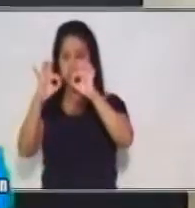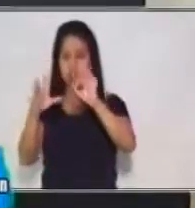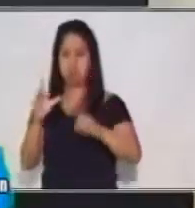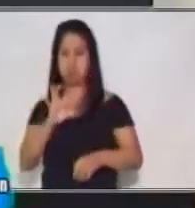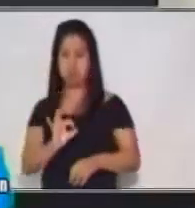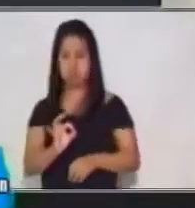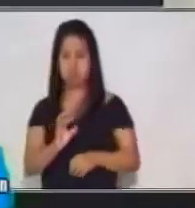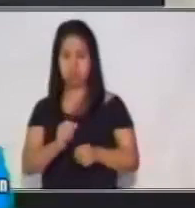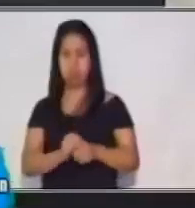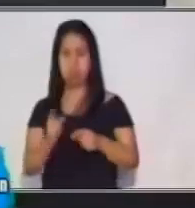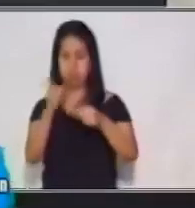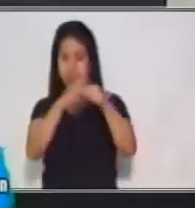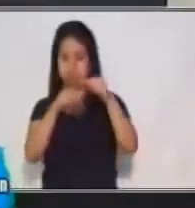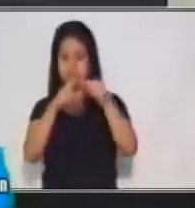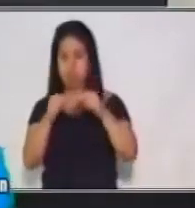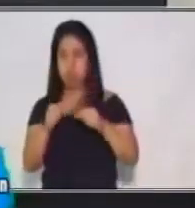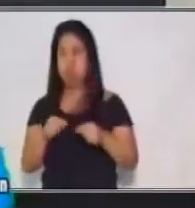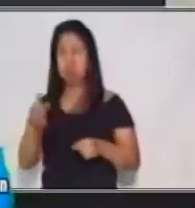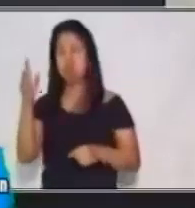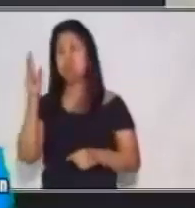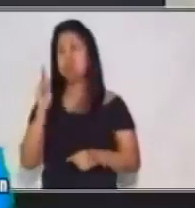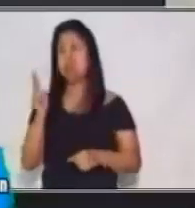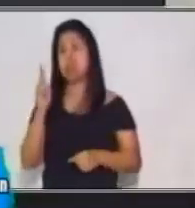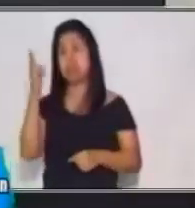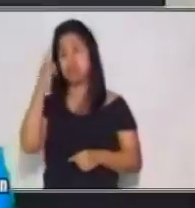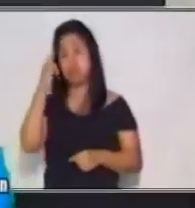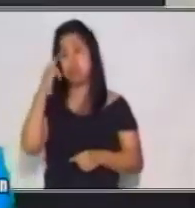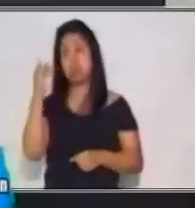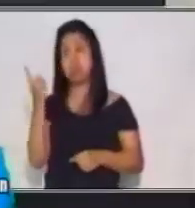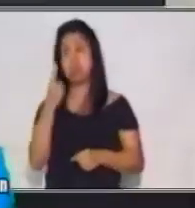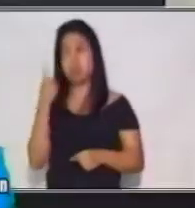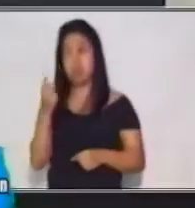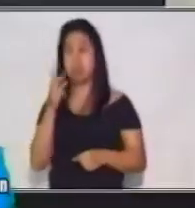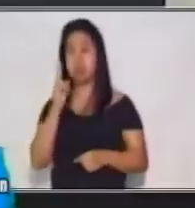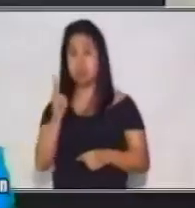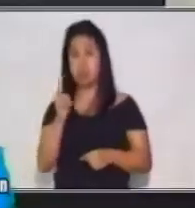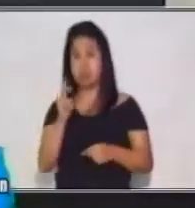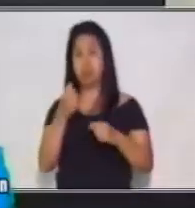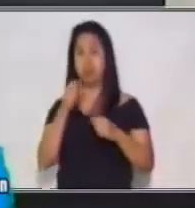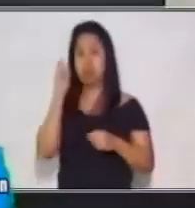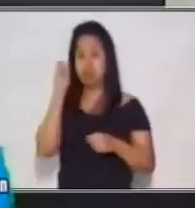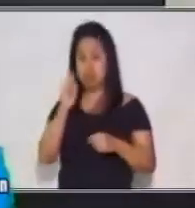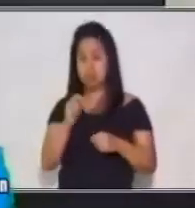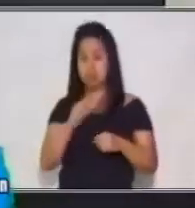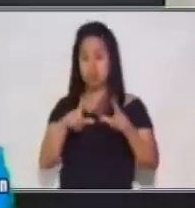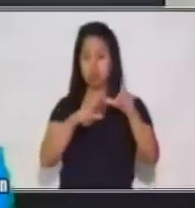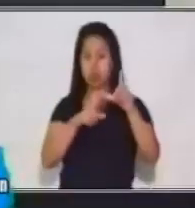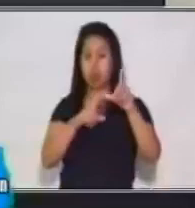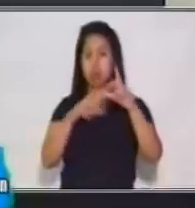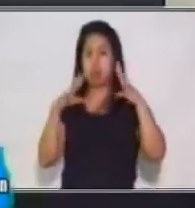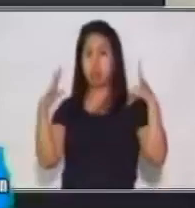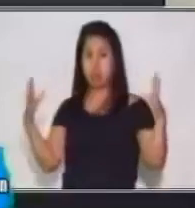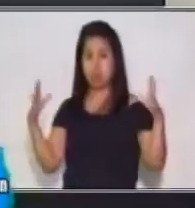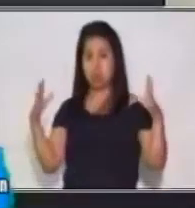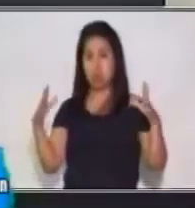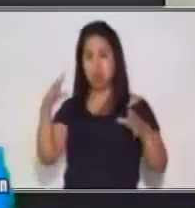para conjuntos es importante la representación de ese conjunto con una letra mayúscula y debe de ser de